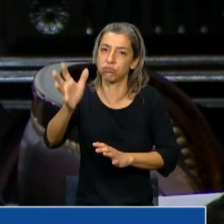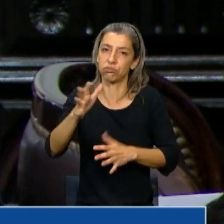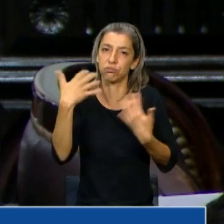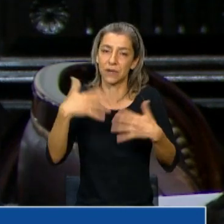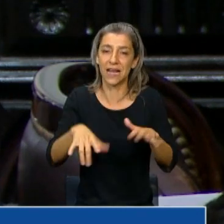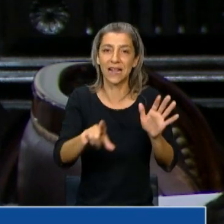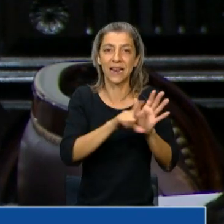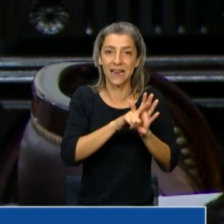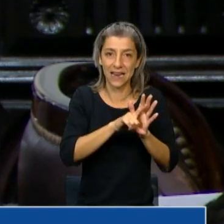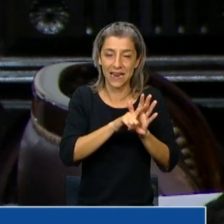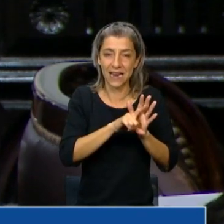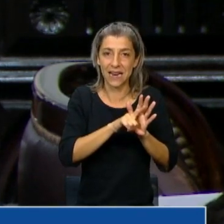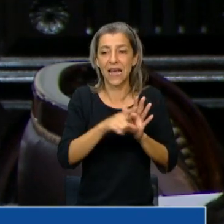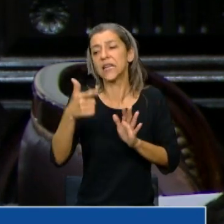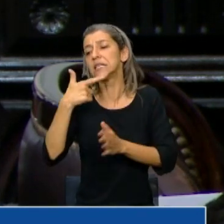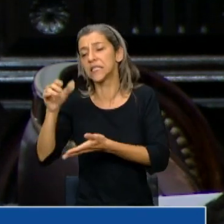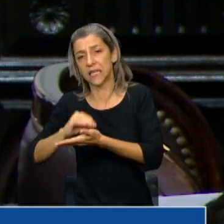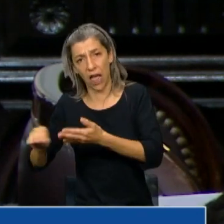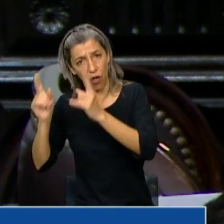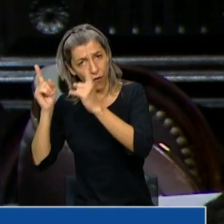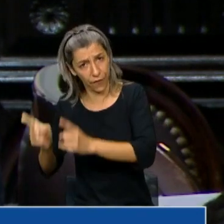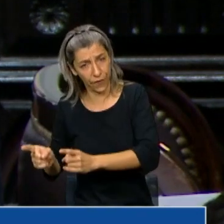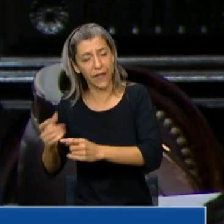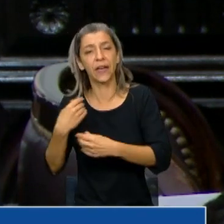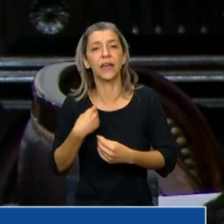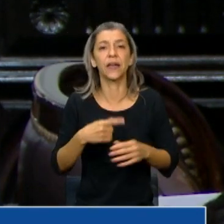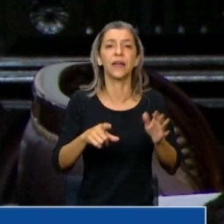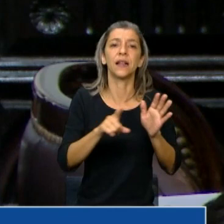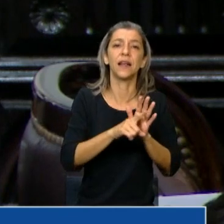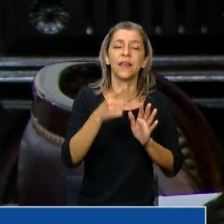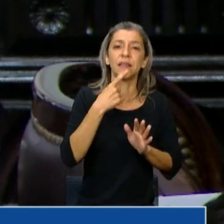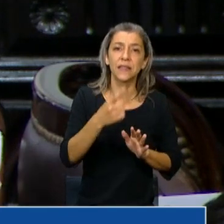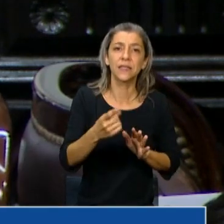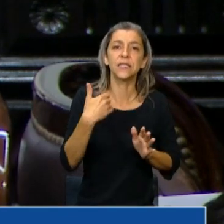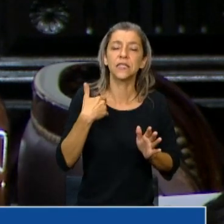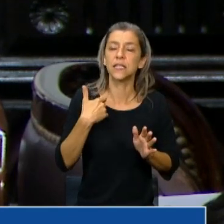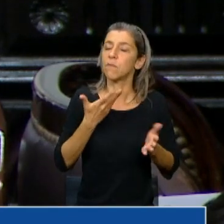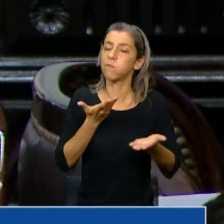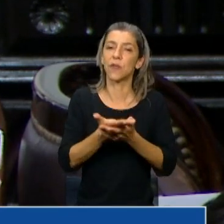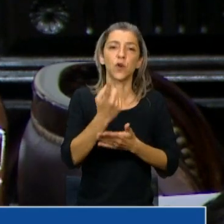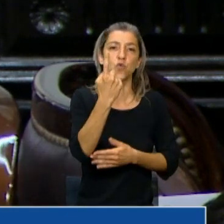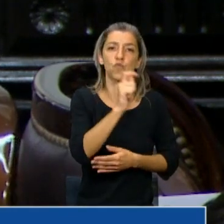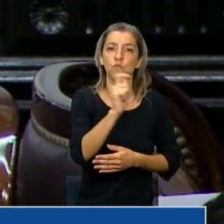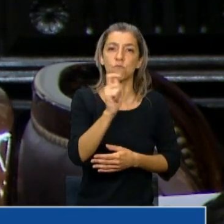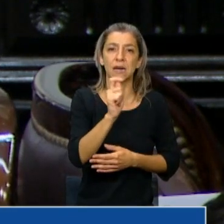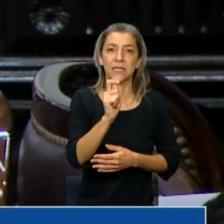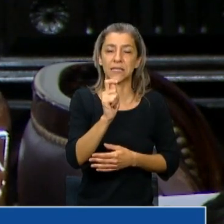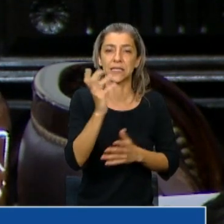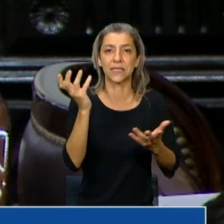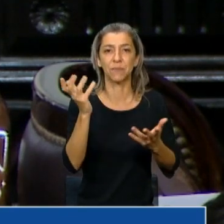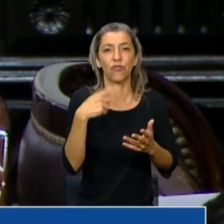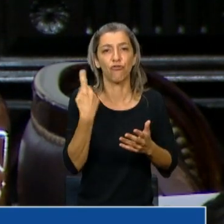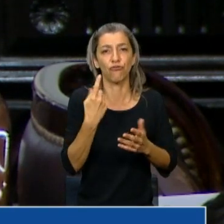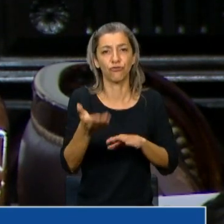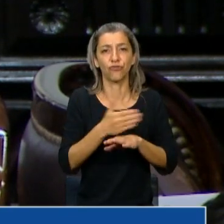ley preveía, y la sanción del Senado lo sostiene, la posibilidad de solamente exigir un mes. Acá se deja abierto,